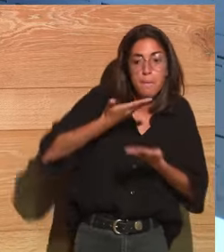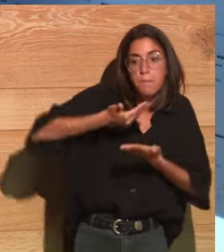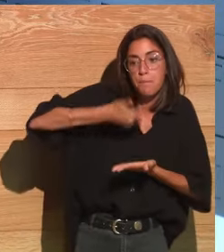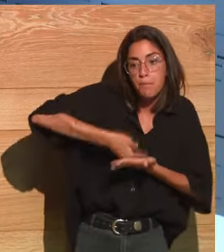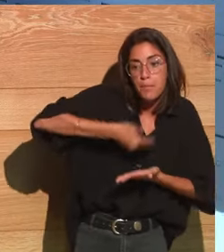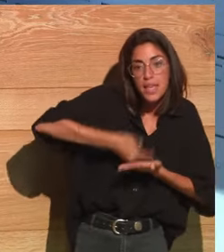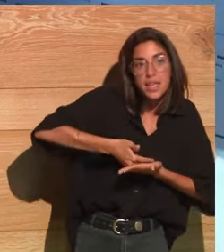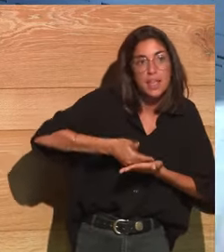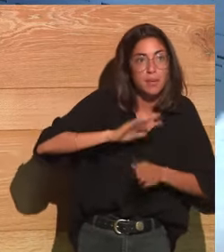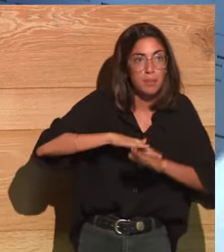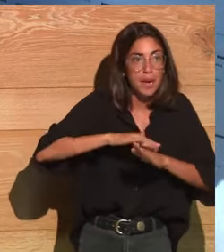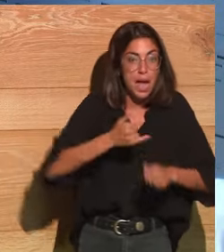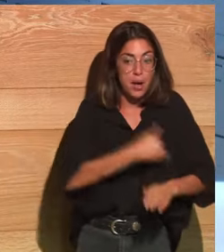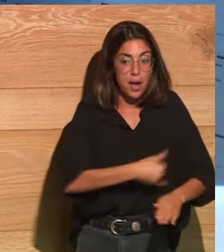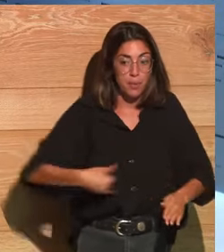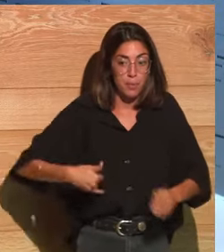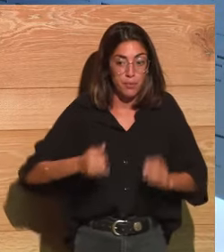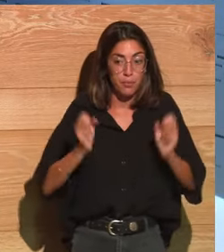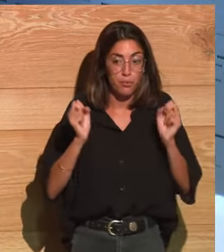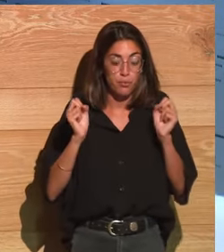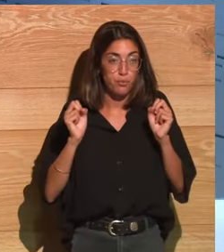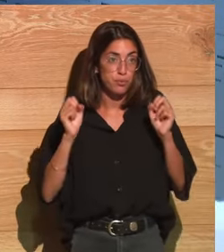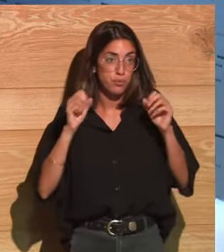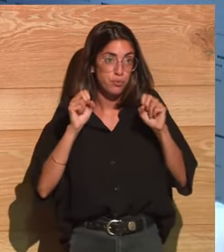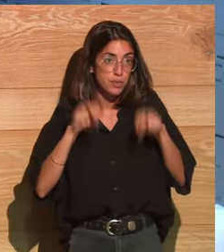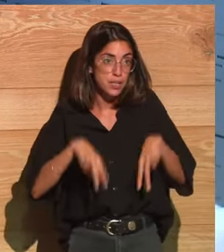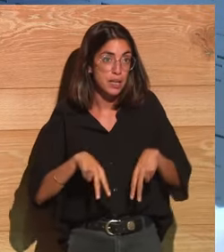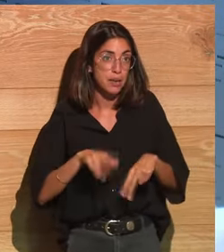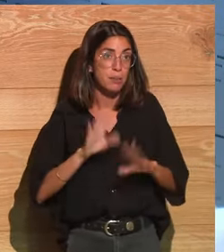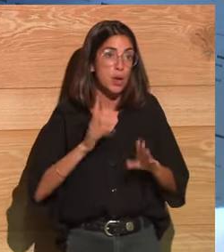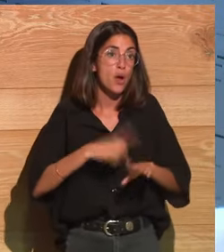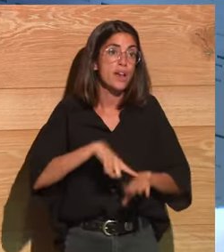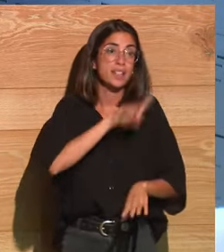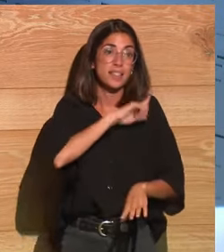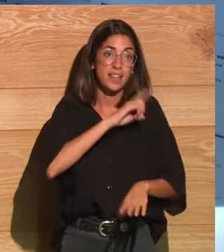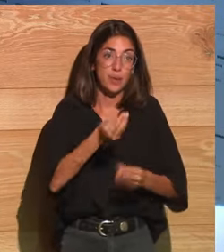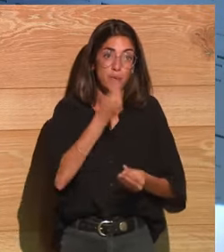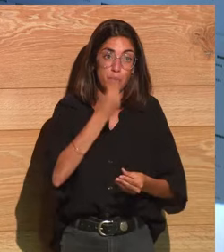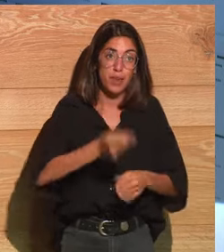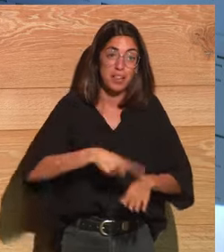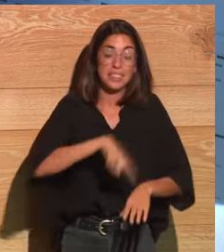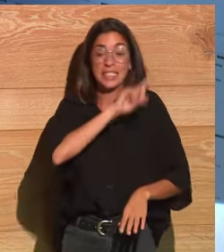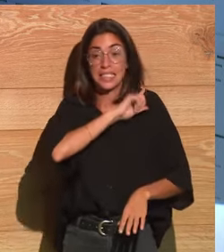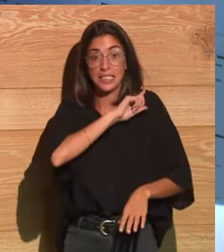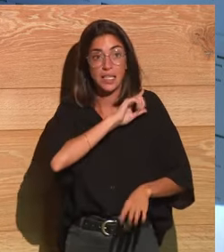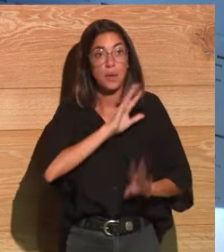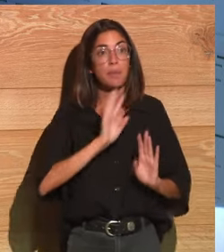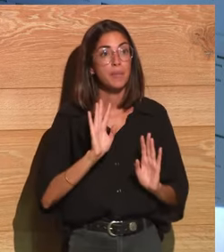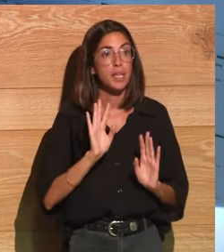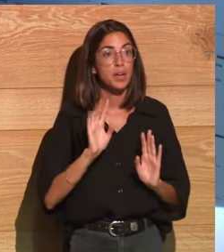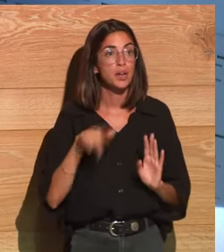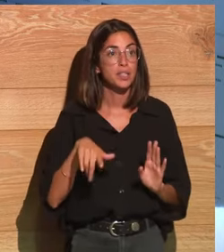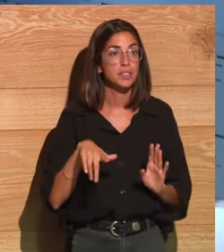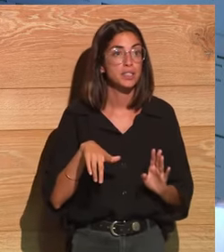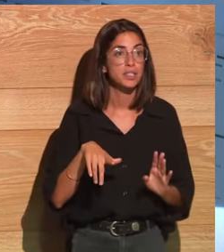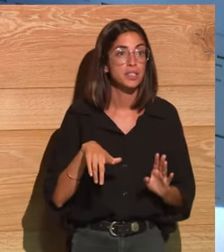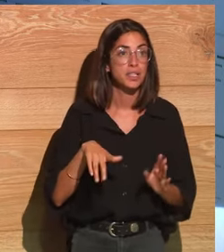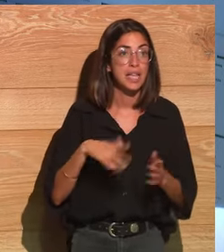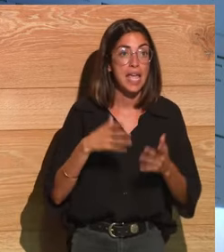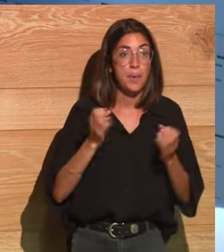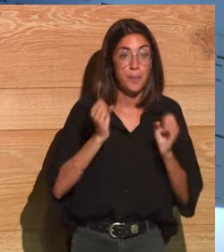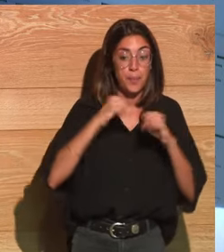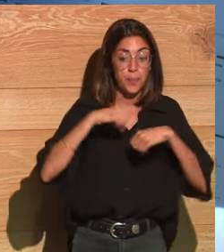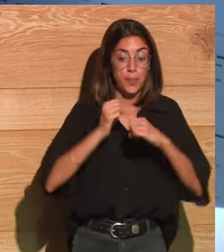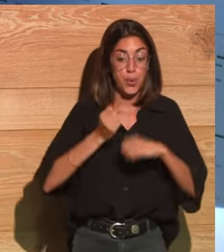por el miedo a la hambruna, pero en un ambiente de sobreabundancia. Claro, entonces somos el mismo con esa biología que, ¿qué es lo que nos pasa? Que